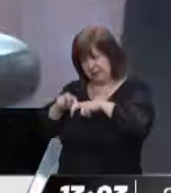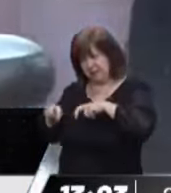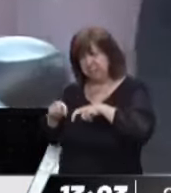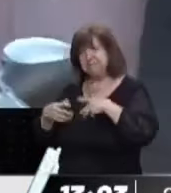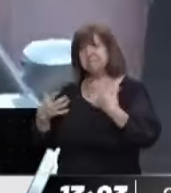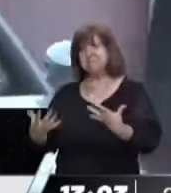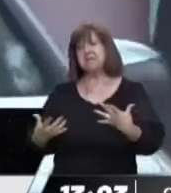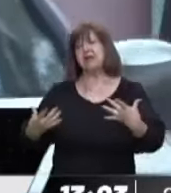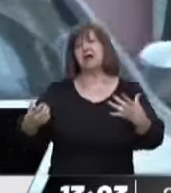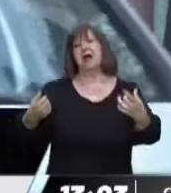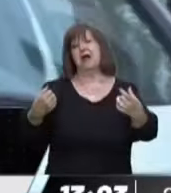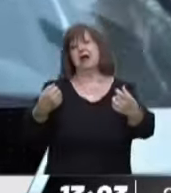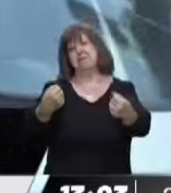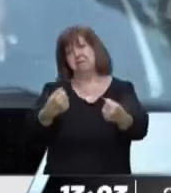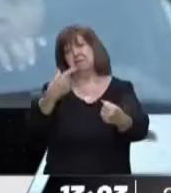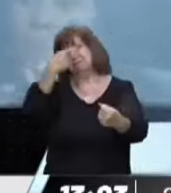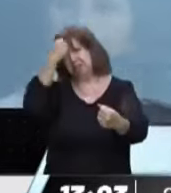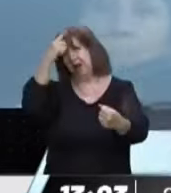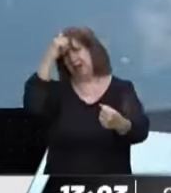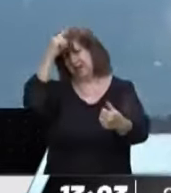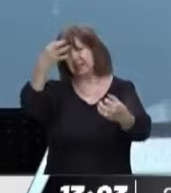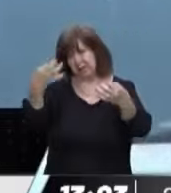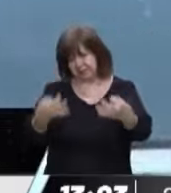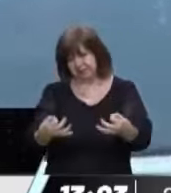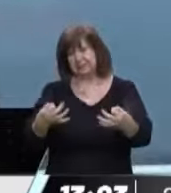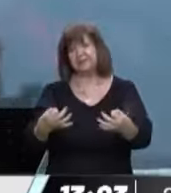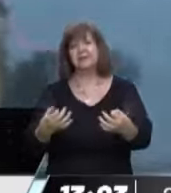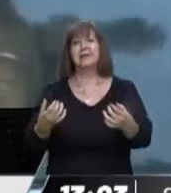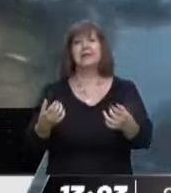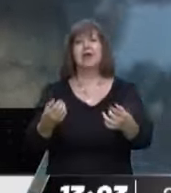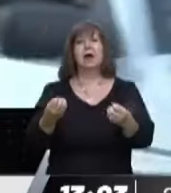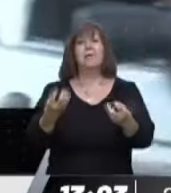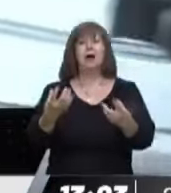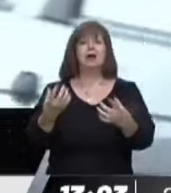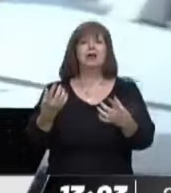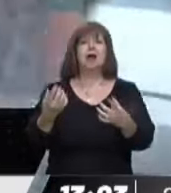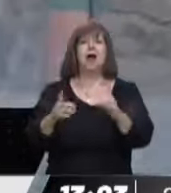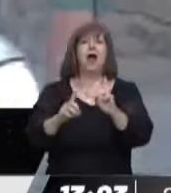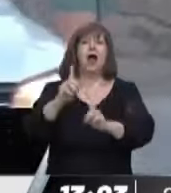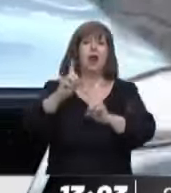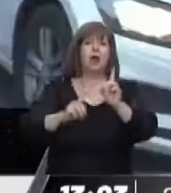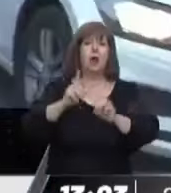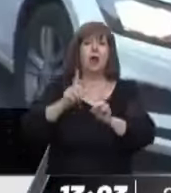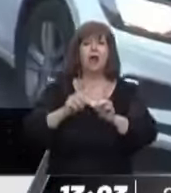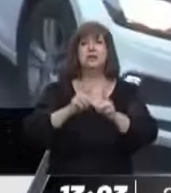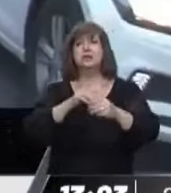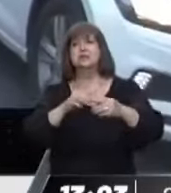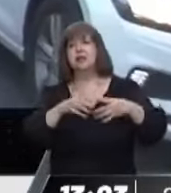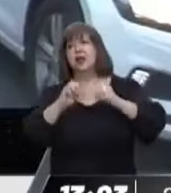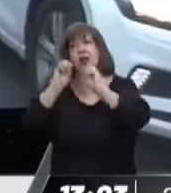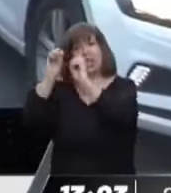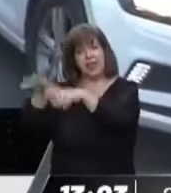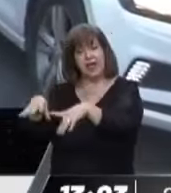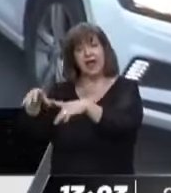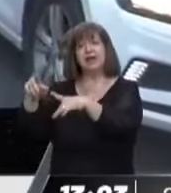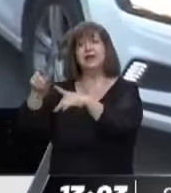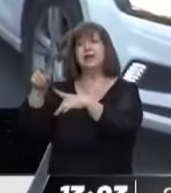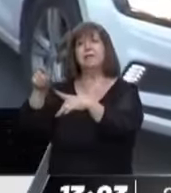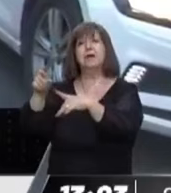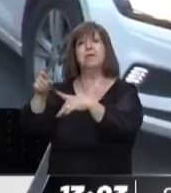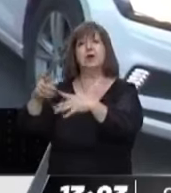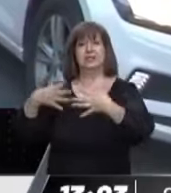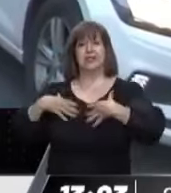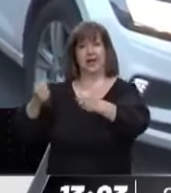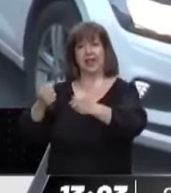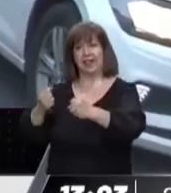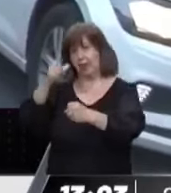usando un furgón perteneciente a la policía de Mendoza. ¿Por qué? Porque unos iban a la penitenciaría y los otros a sanidad